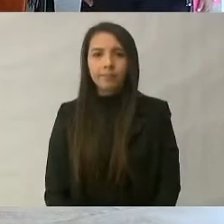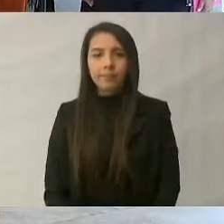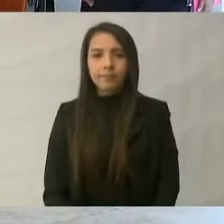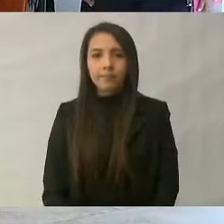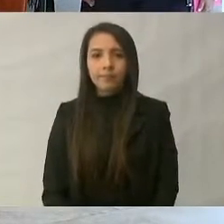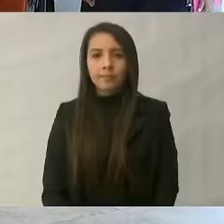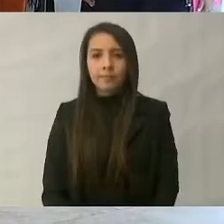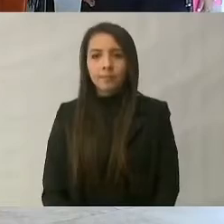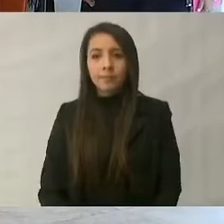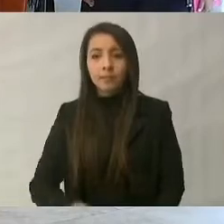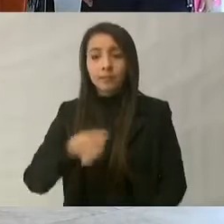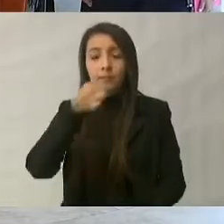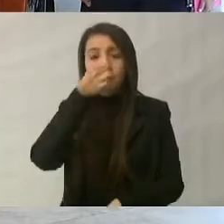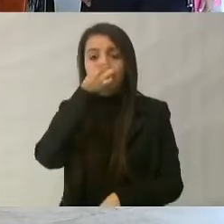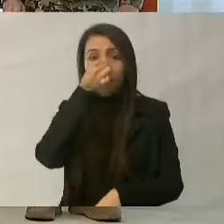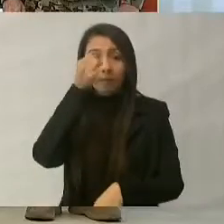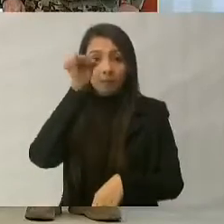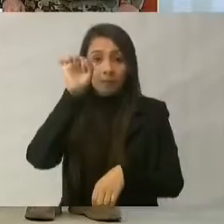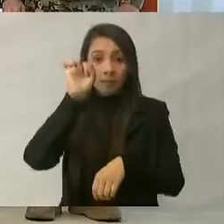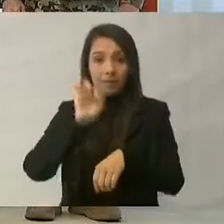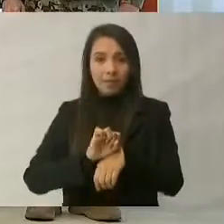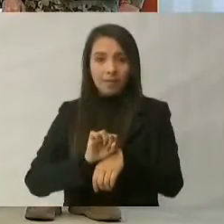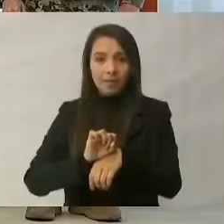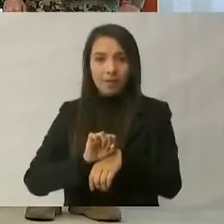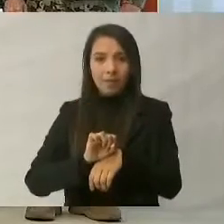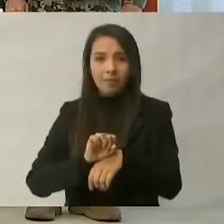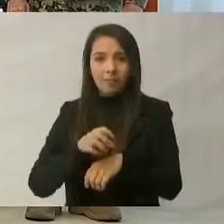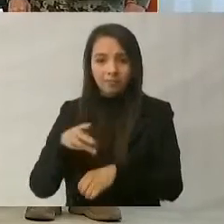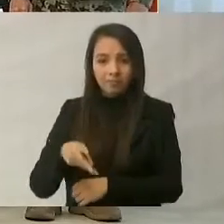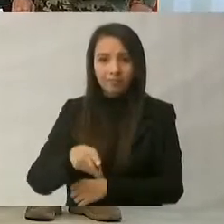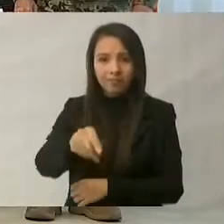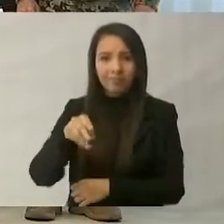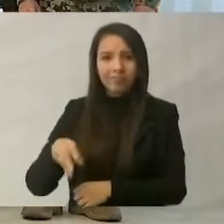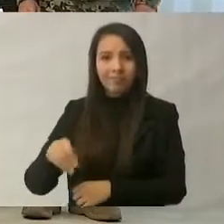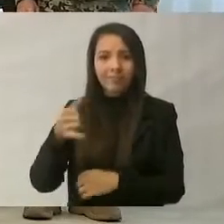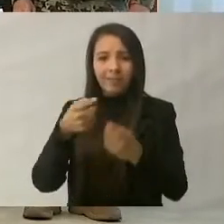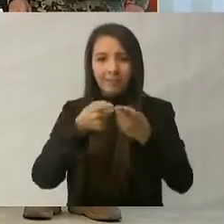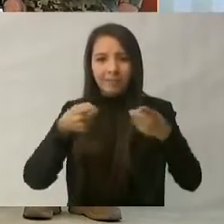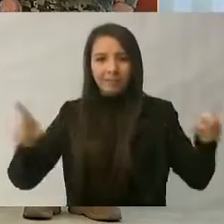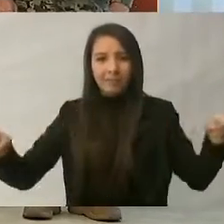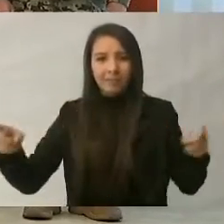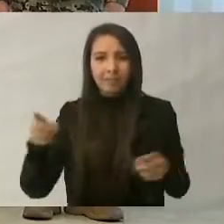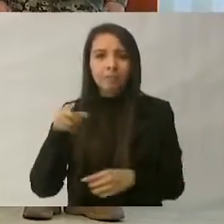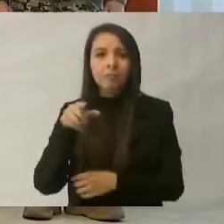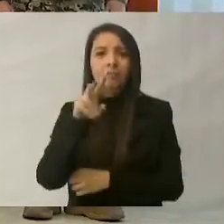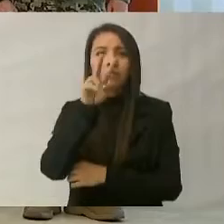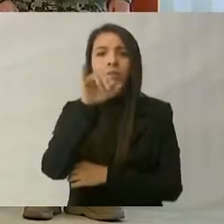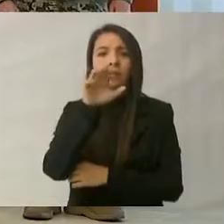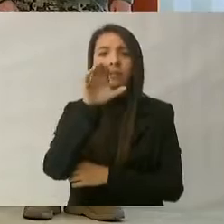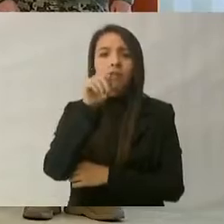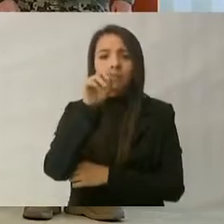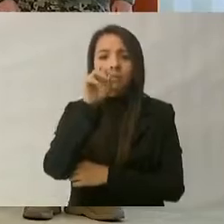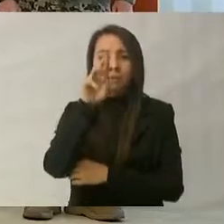El secretario de Agricultura y Desarrollo Rural, Víctor Manuel Villalobos Arámbula.